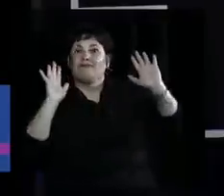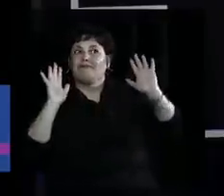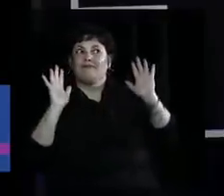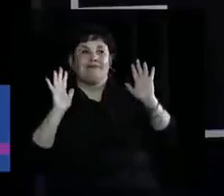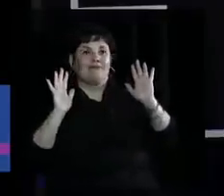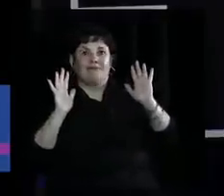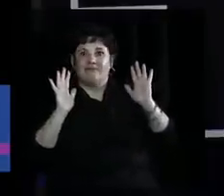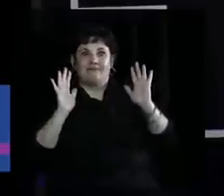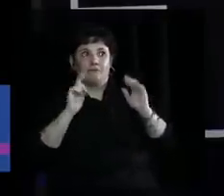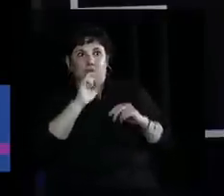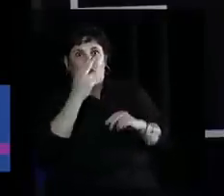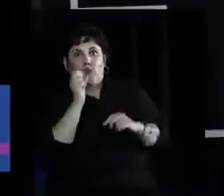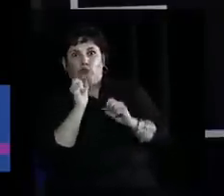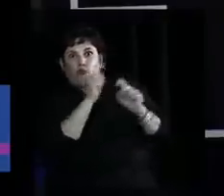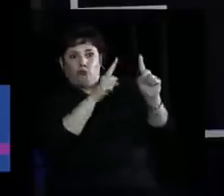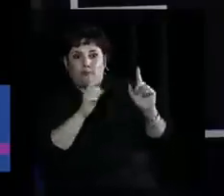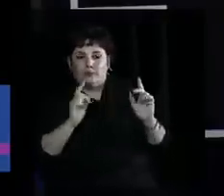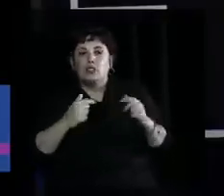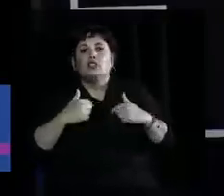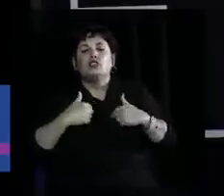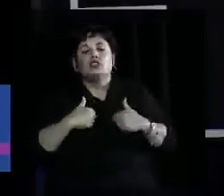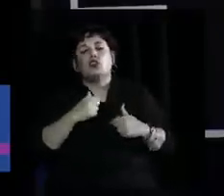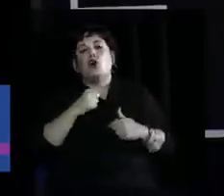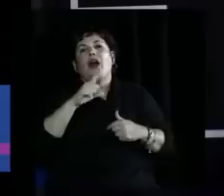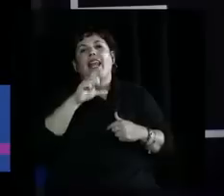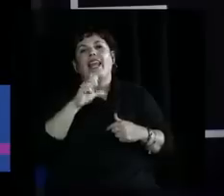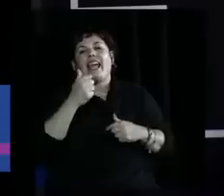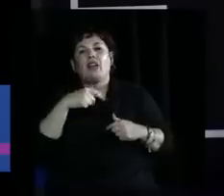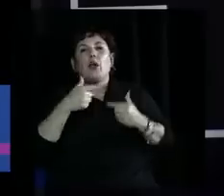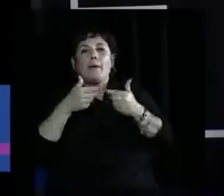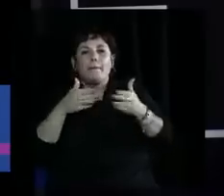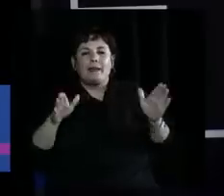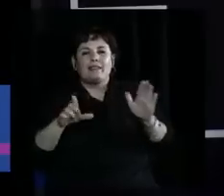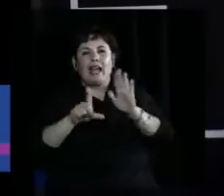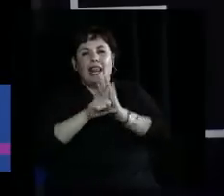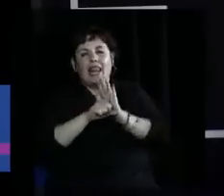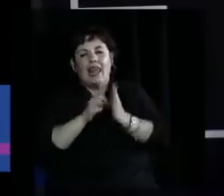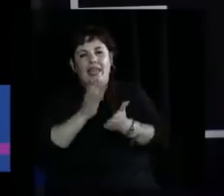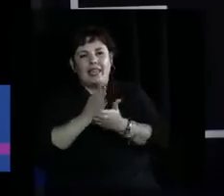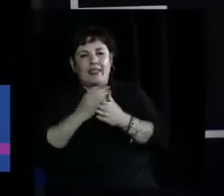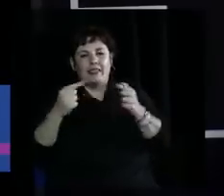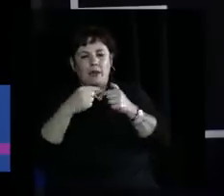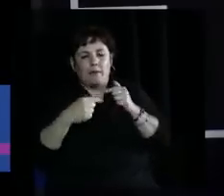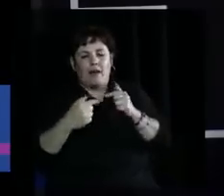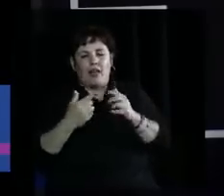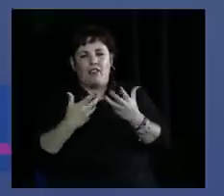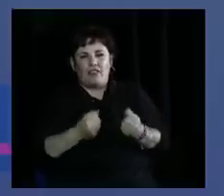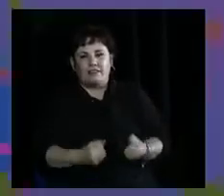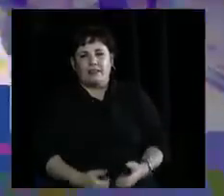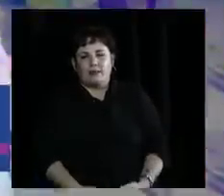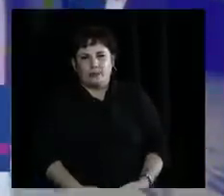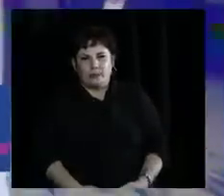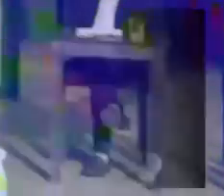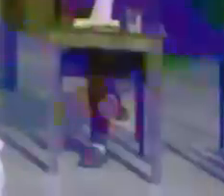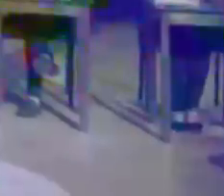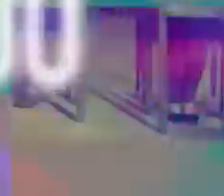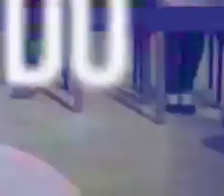todos tus muertos. Soy Leandro Grille y así comienza Legítima Defensa.